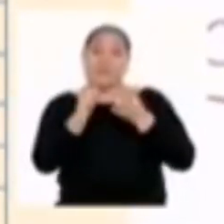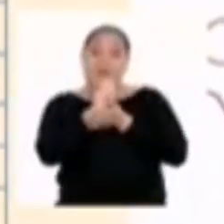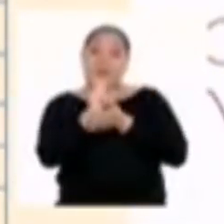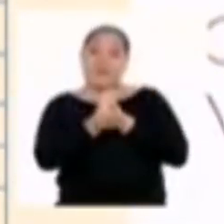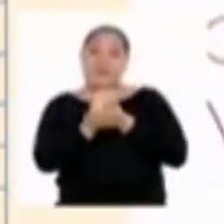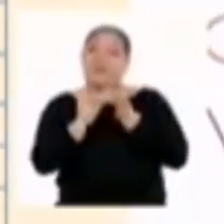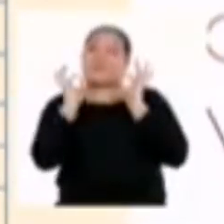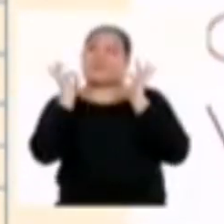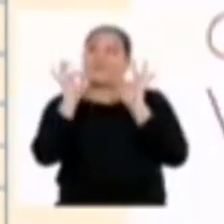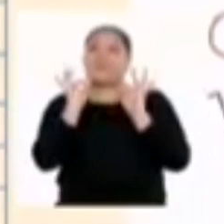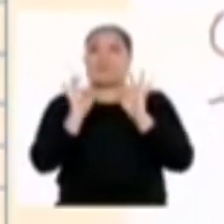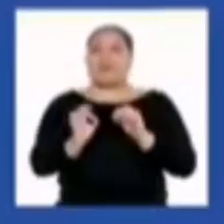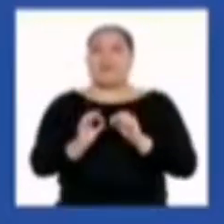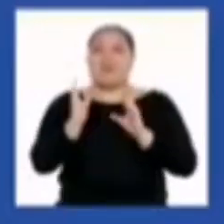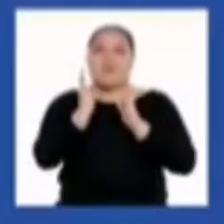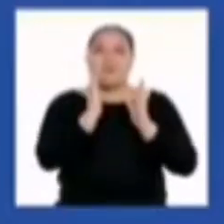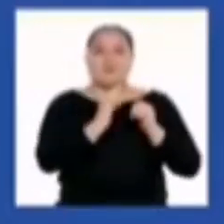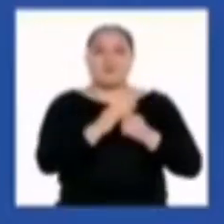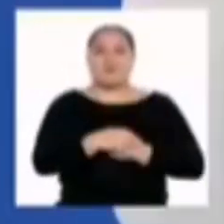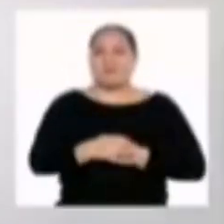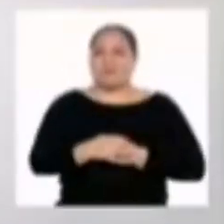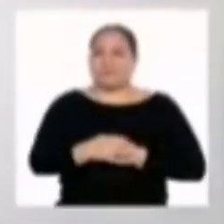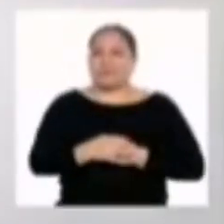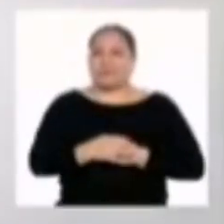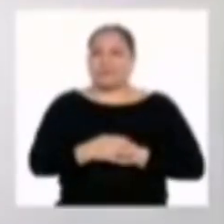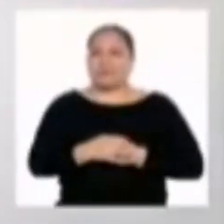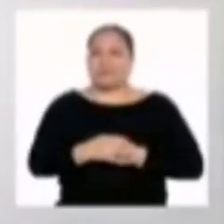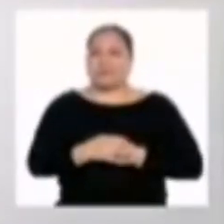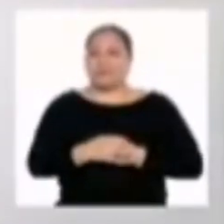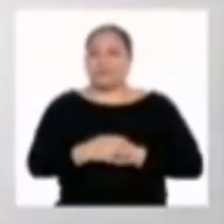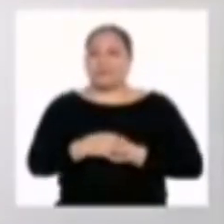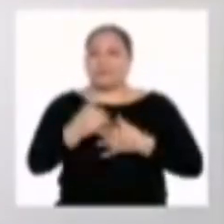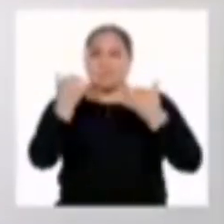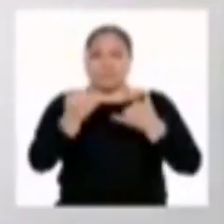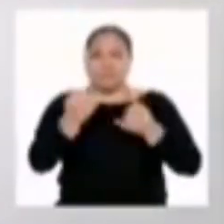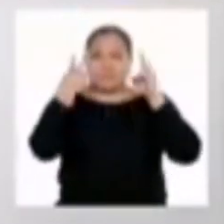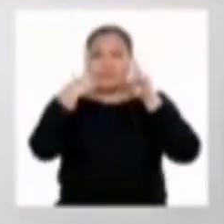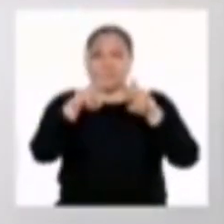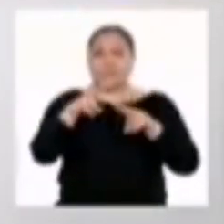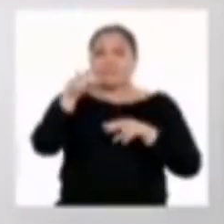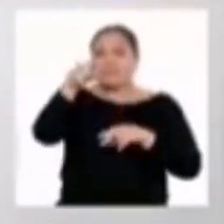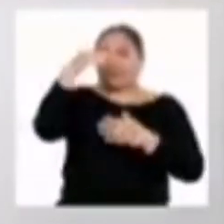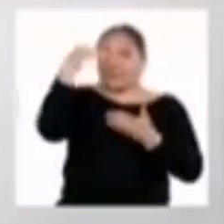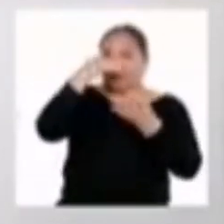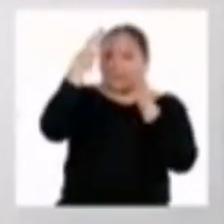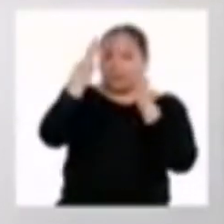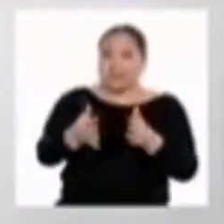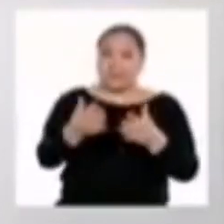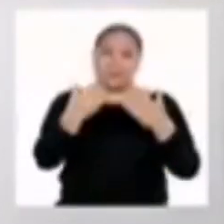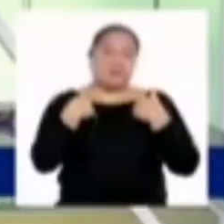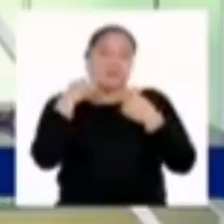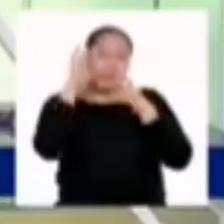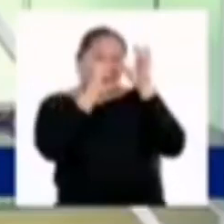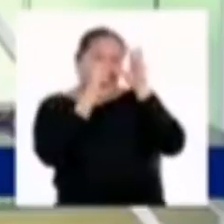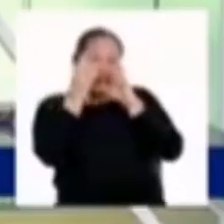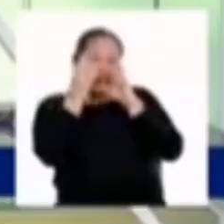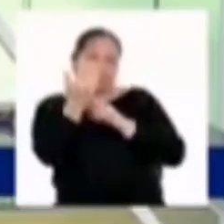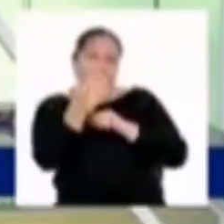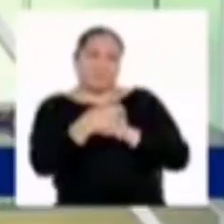elaborados. ¡Lo máximo, profesora! Ahora veamos si las y los estudiantes tienen algunas